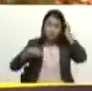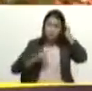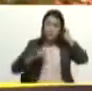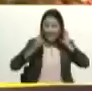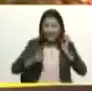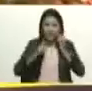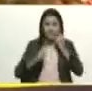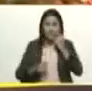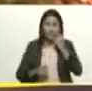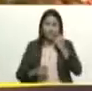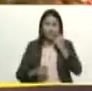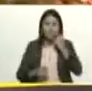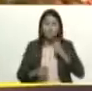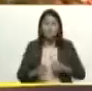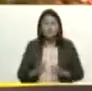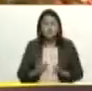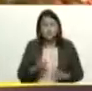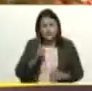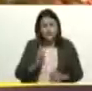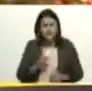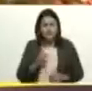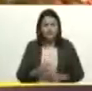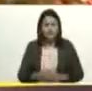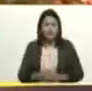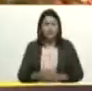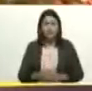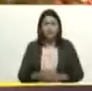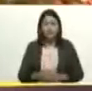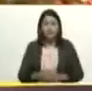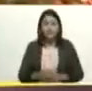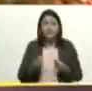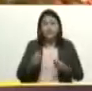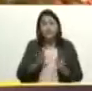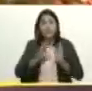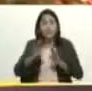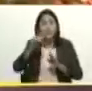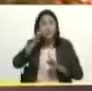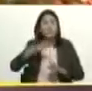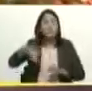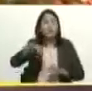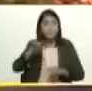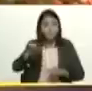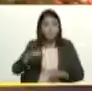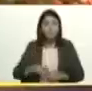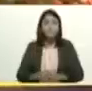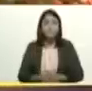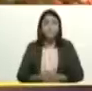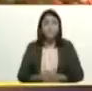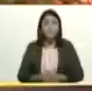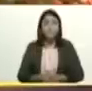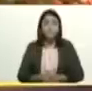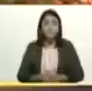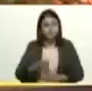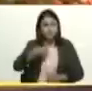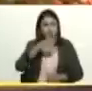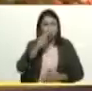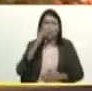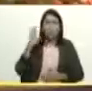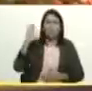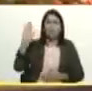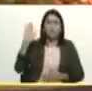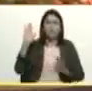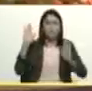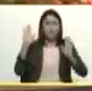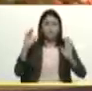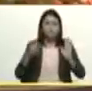por la historia, por la vida de nuestro pueblo, Estamos obligados por el juramento que hemos hecho